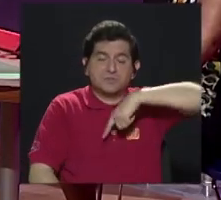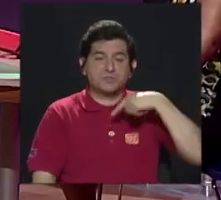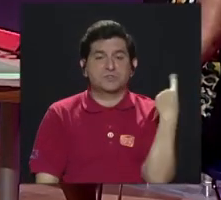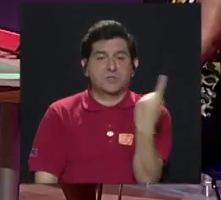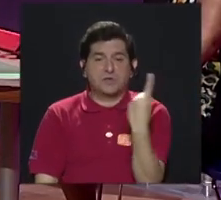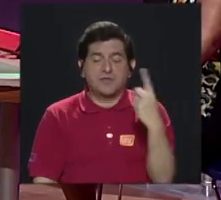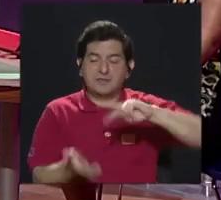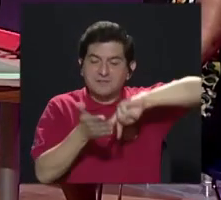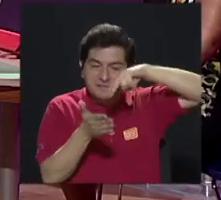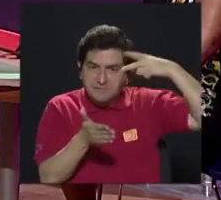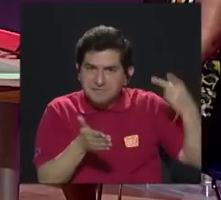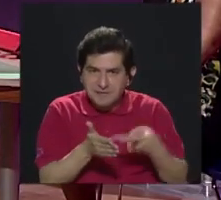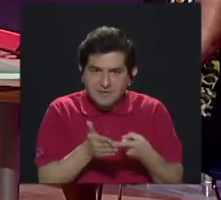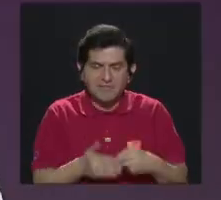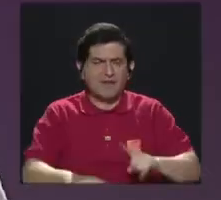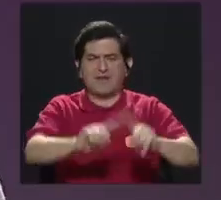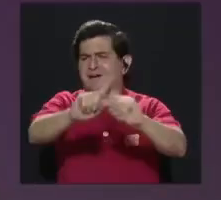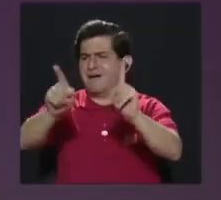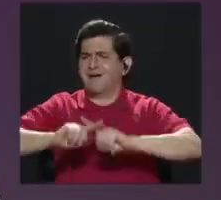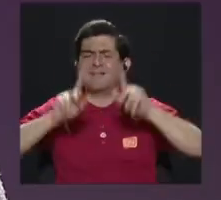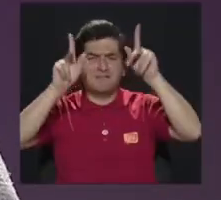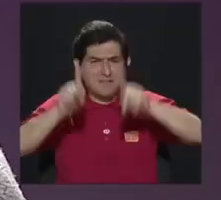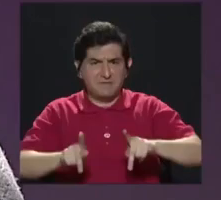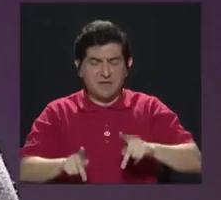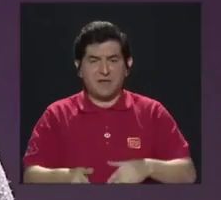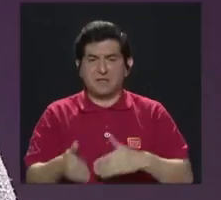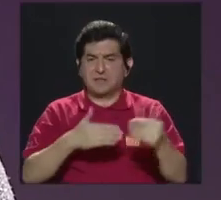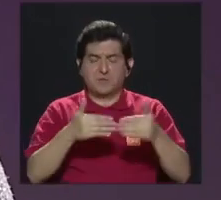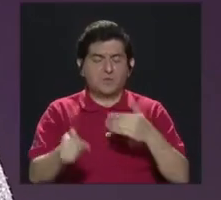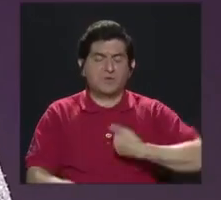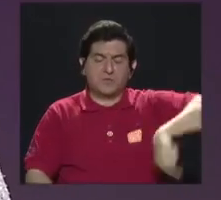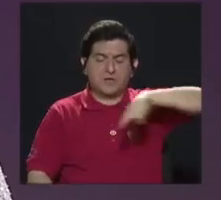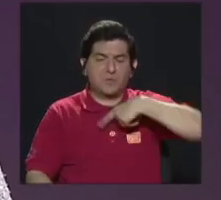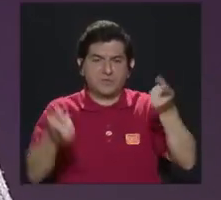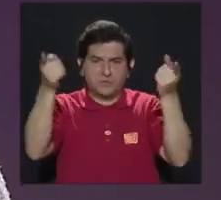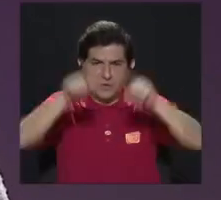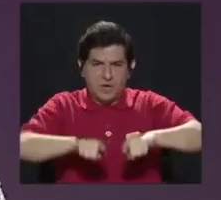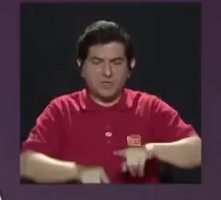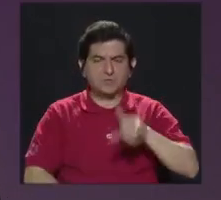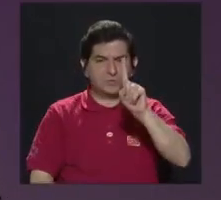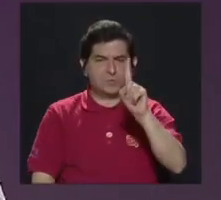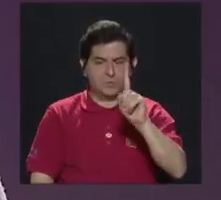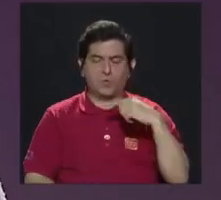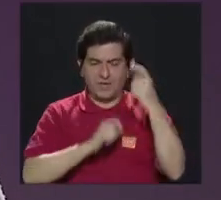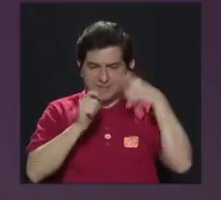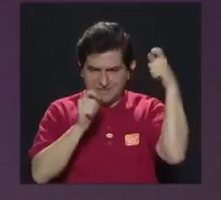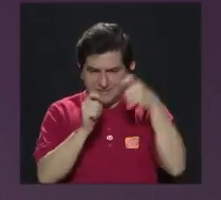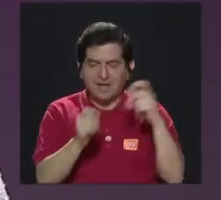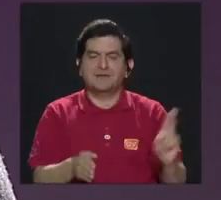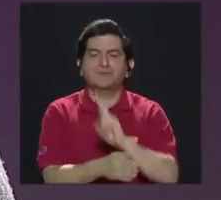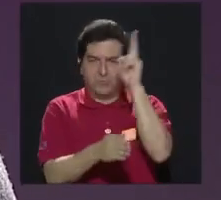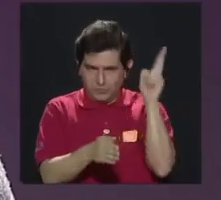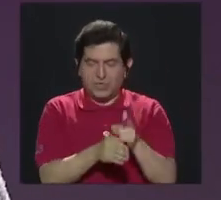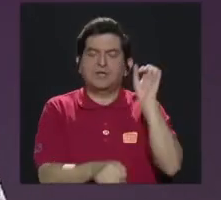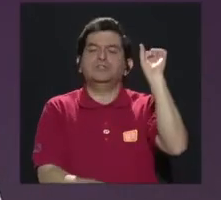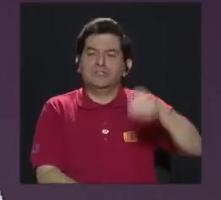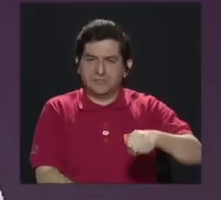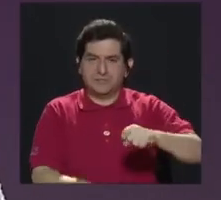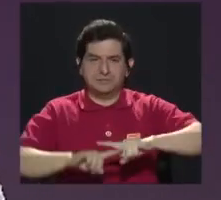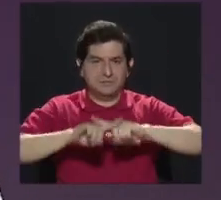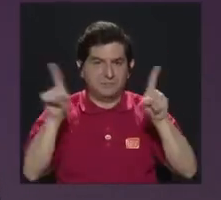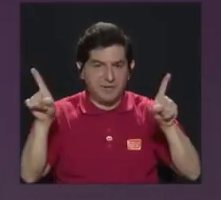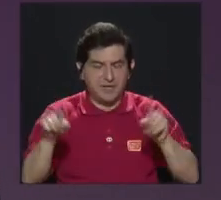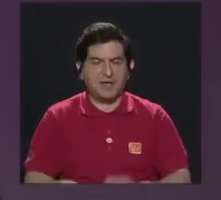que representa a un montón de gente, aunque nuestro caso sea muy particular, que lo utilizamos, sí, pero